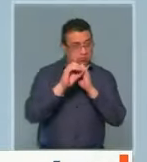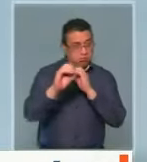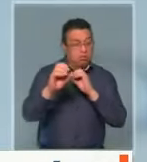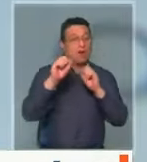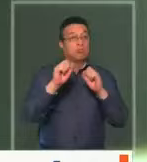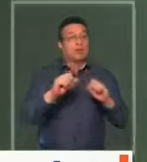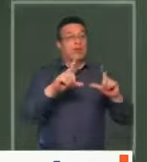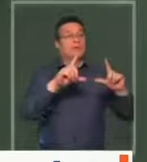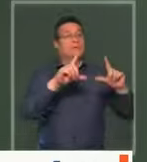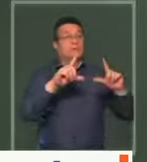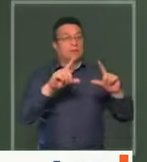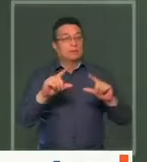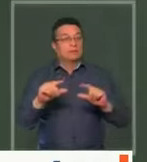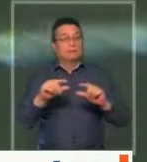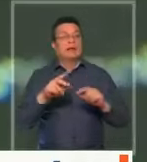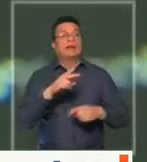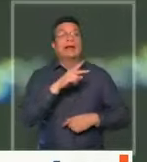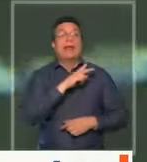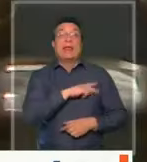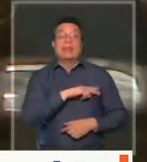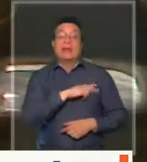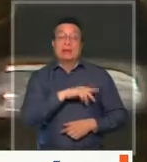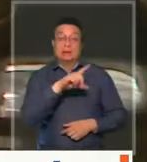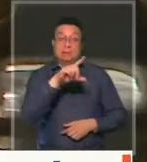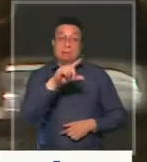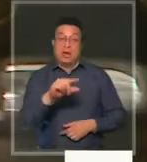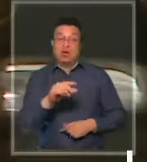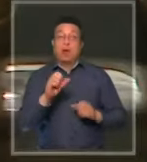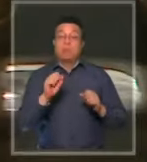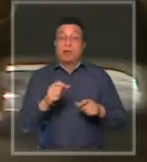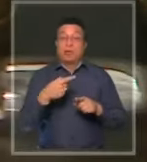baja más moderada en las tasas de interés algo distinto a lo que se estimaba hace un